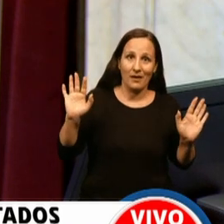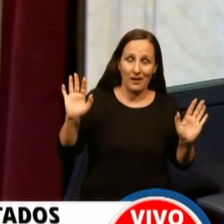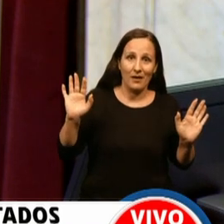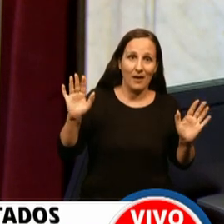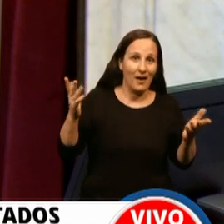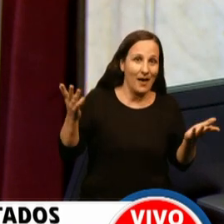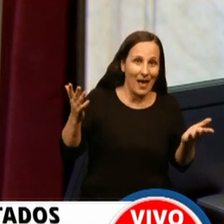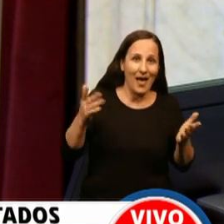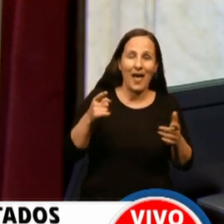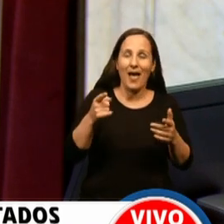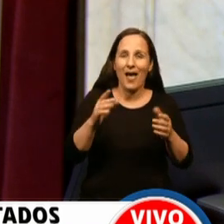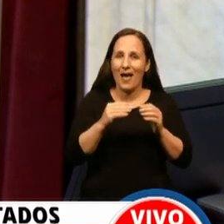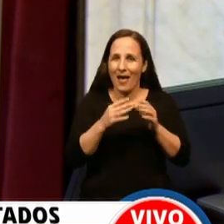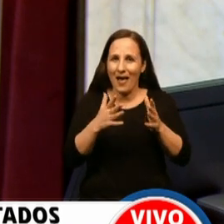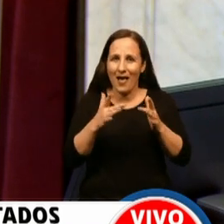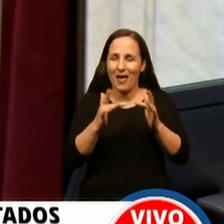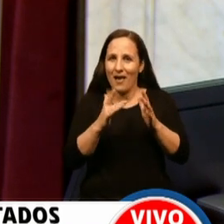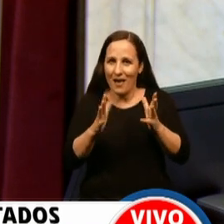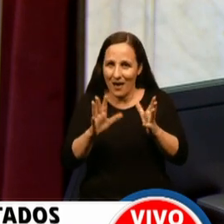está demorado con el novio